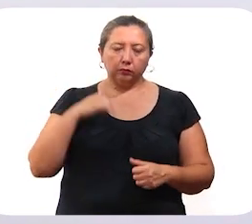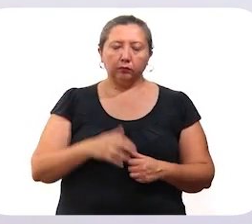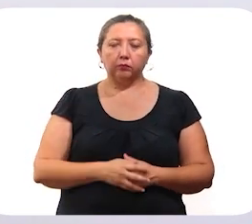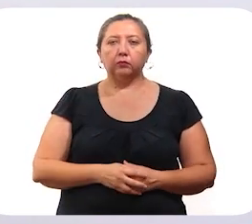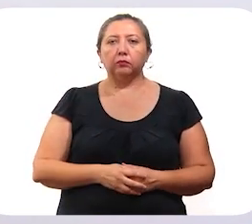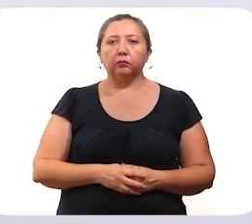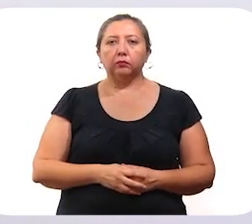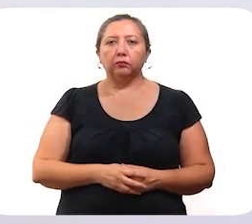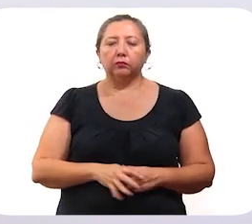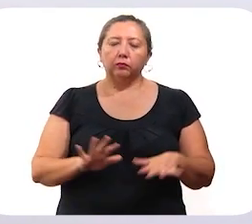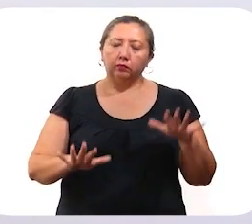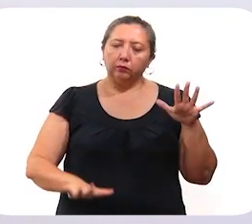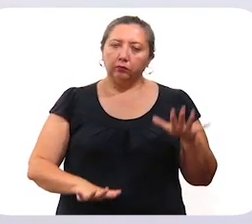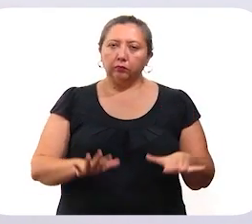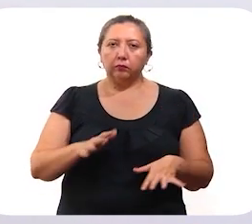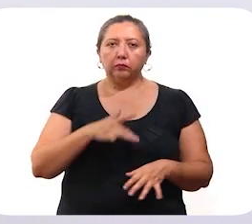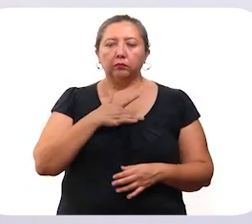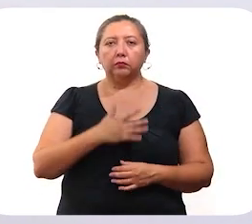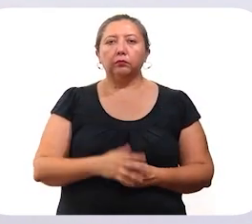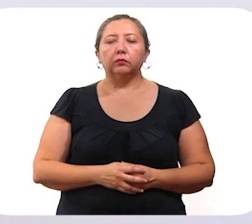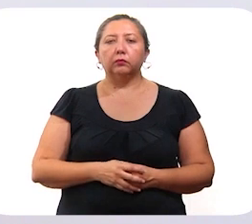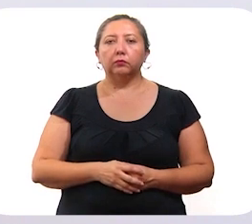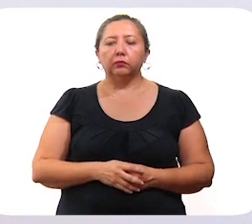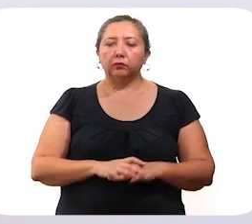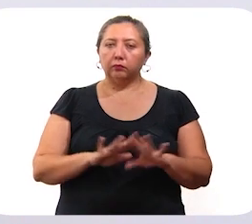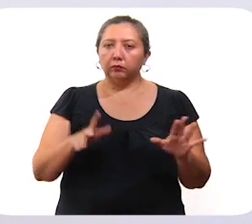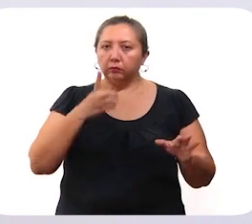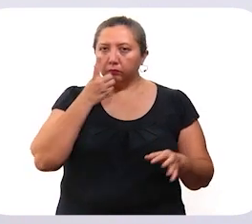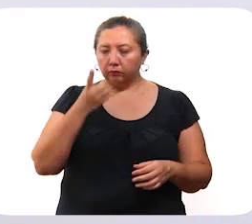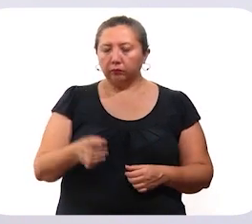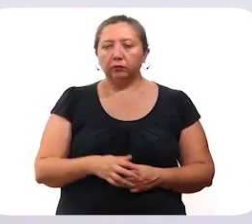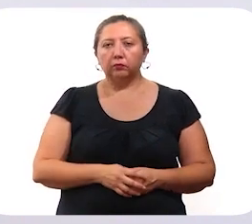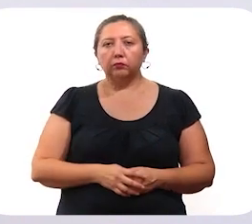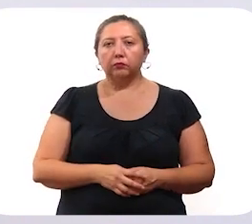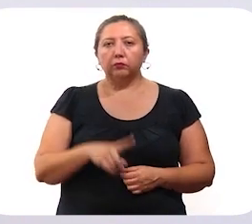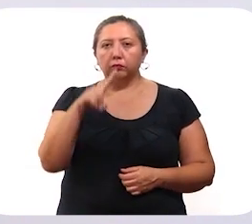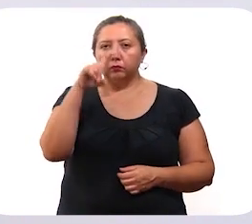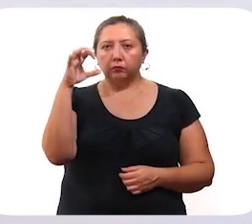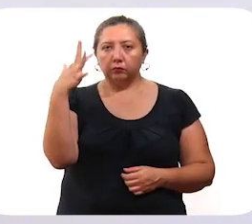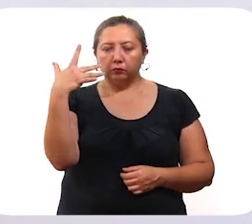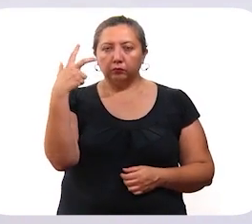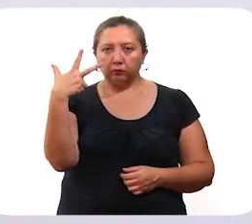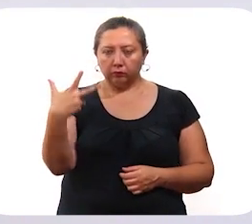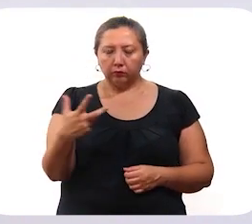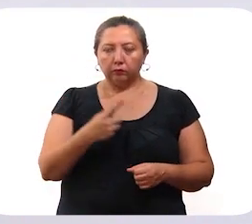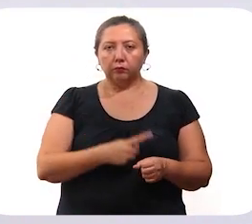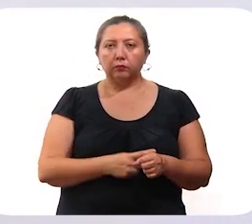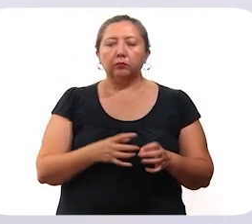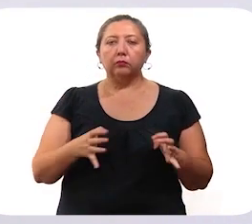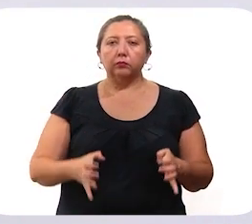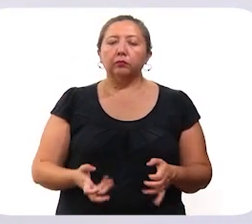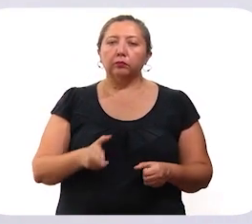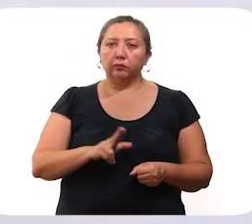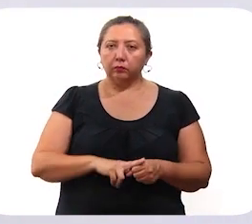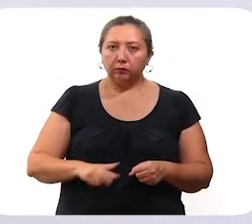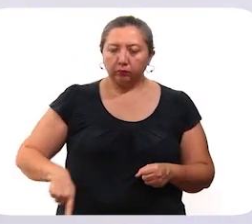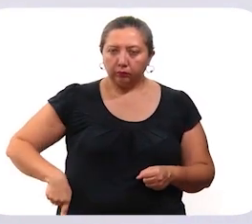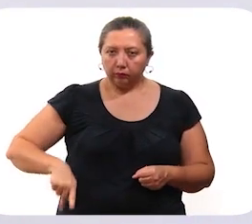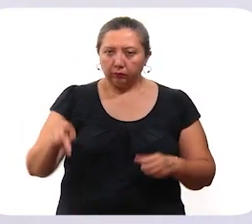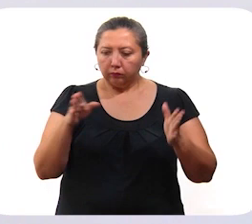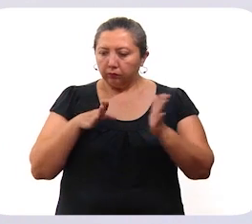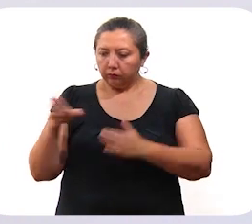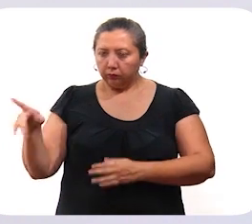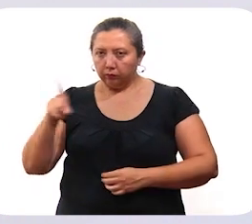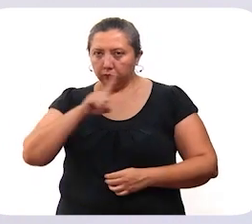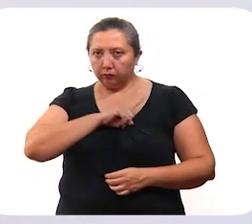de salud de Yucatán. Presentan síntomas leves. Como ya se mencionó, 158 de los casos positivos están